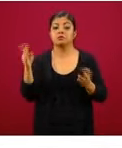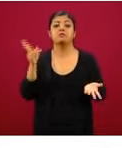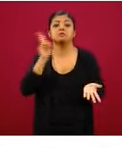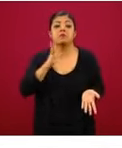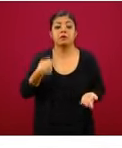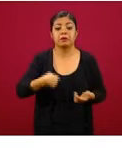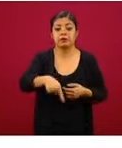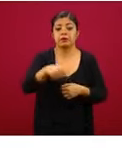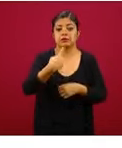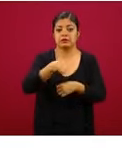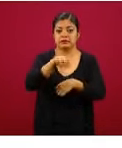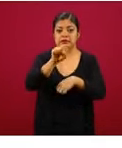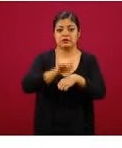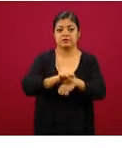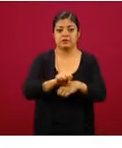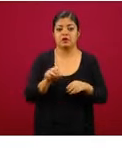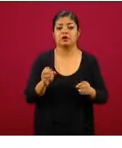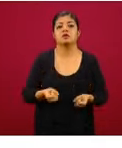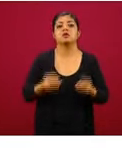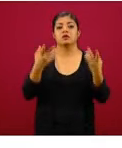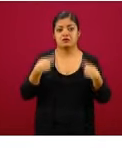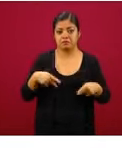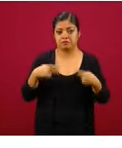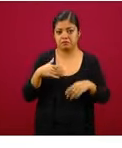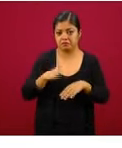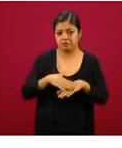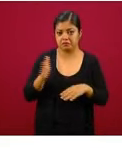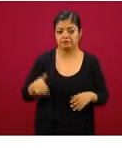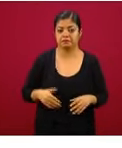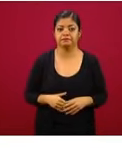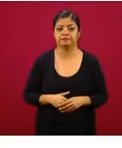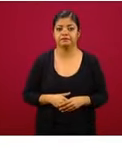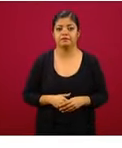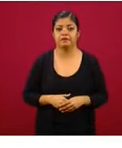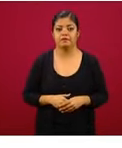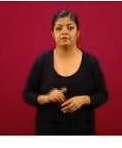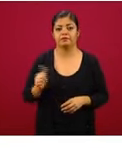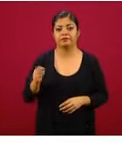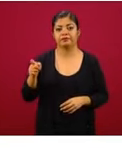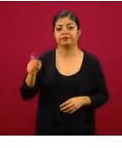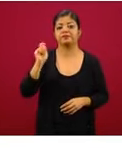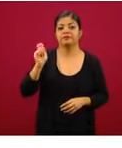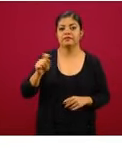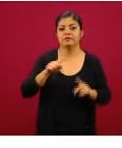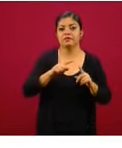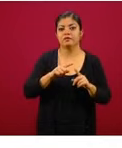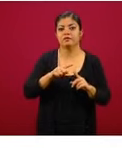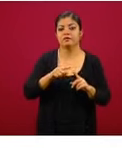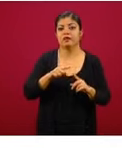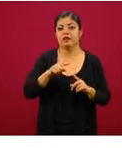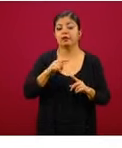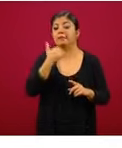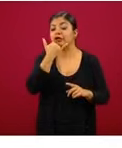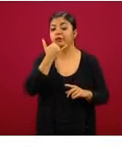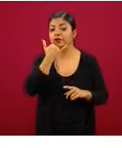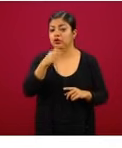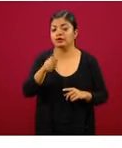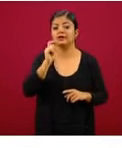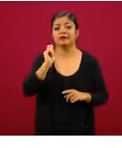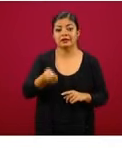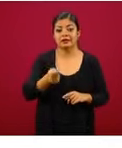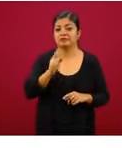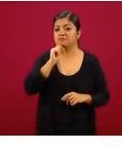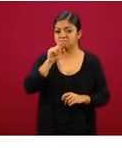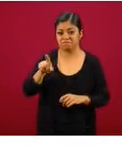durante esta semana esta tendencia. La siguiente diapositiva es la curva epidémica, es la distribución de esta